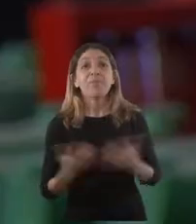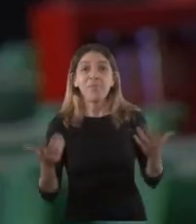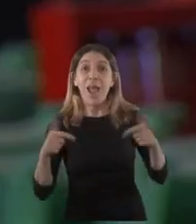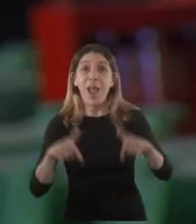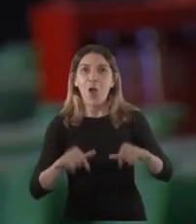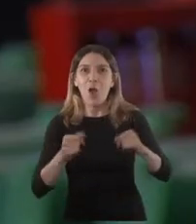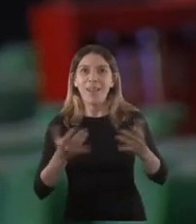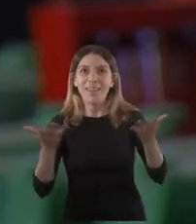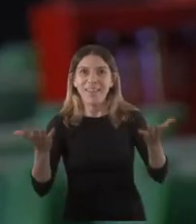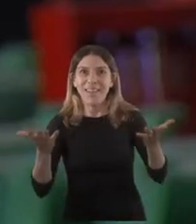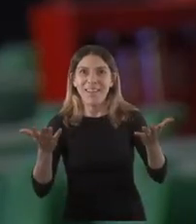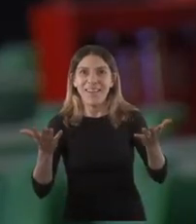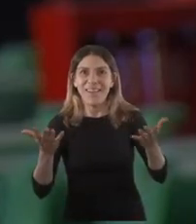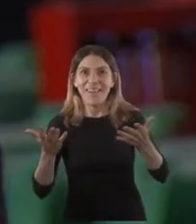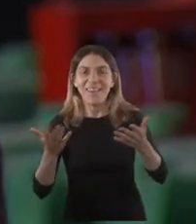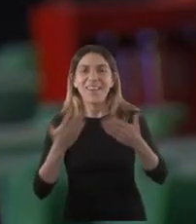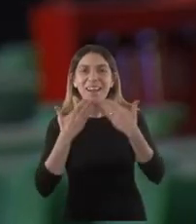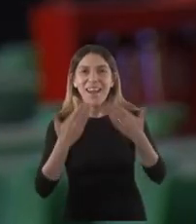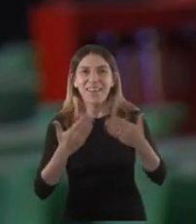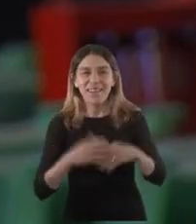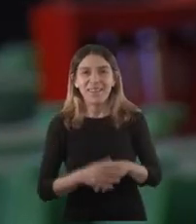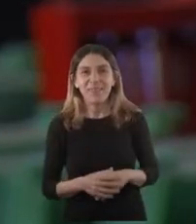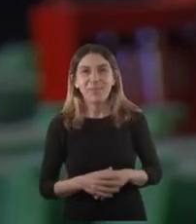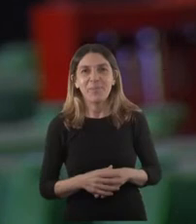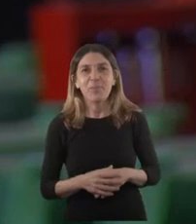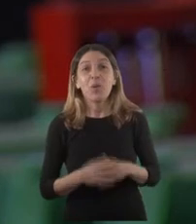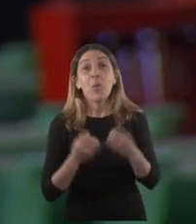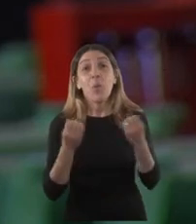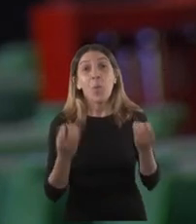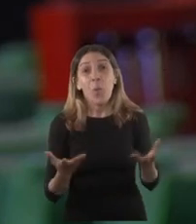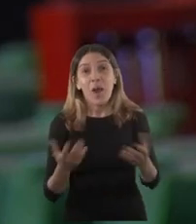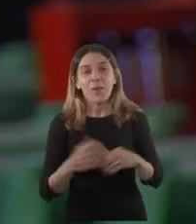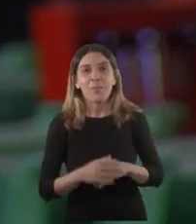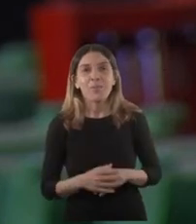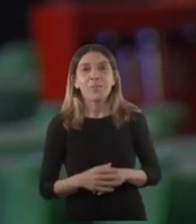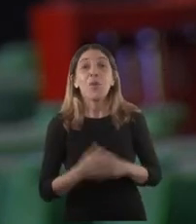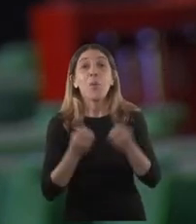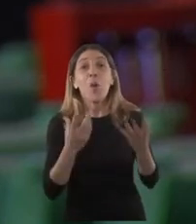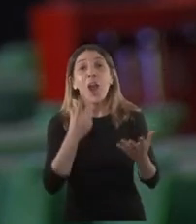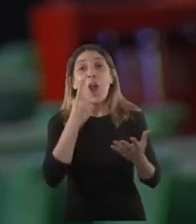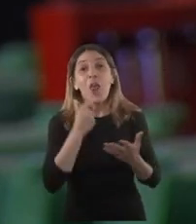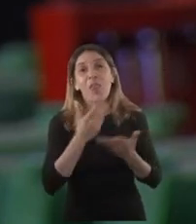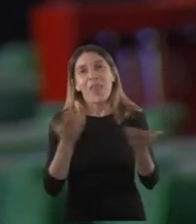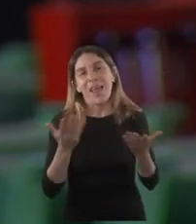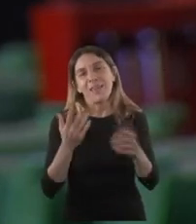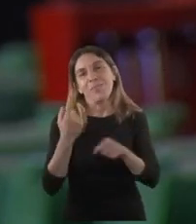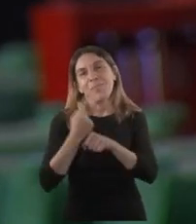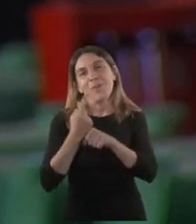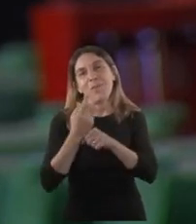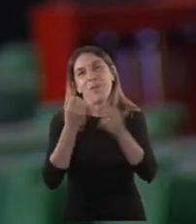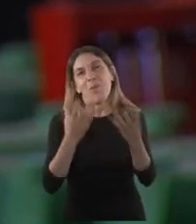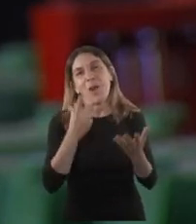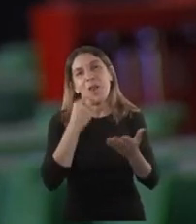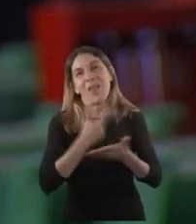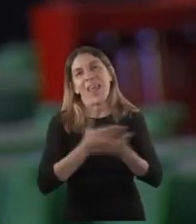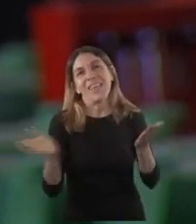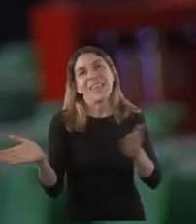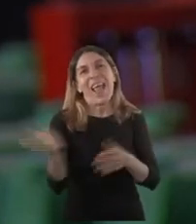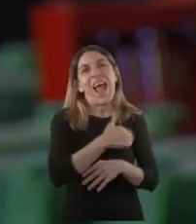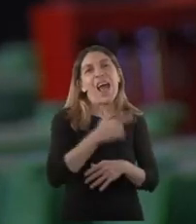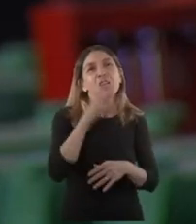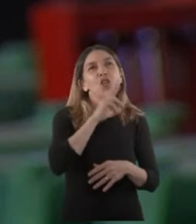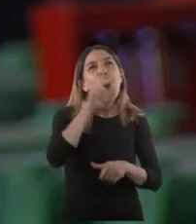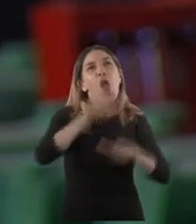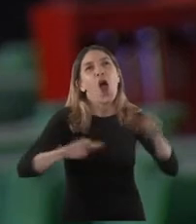Ahora sí, bueno, gracias. Bueno, buenos días ante todos, a todas y